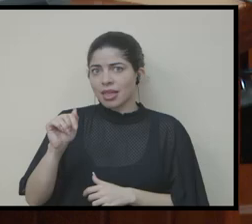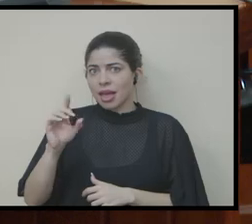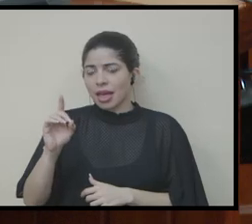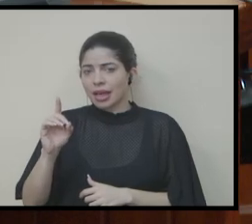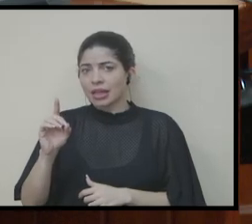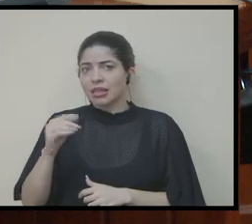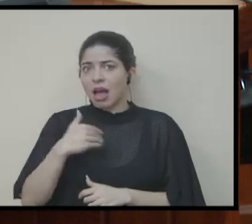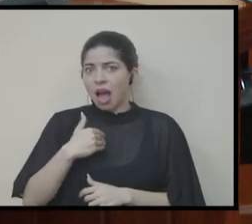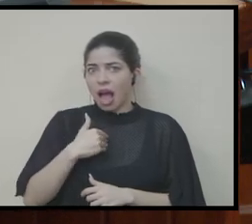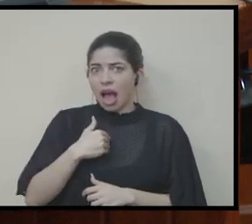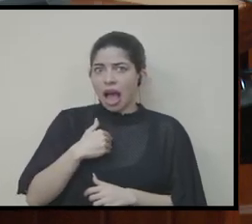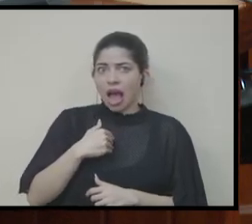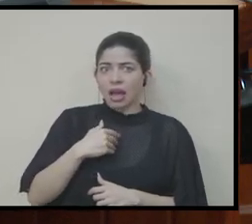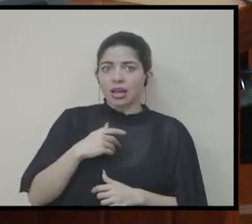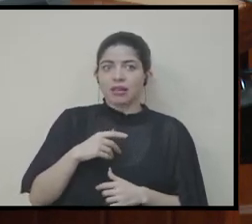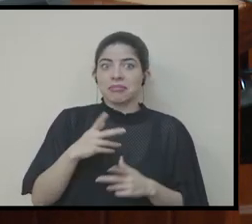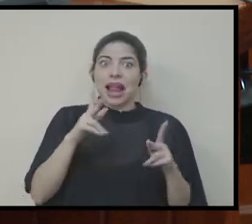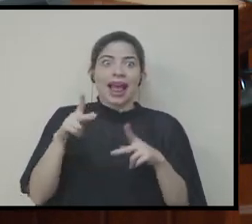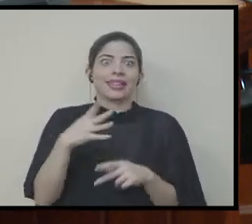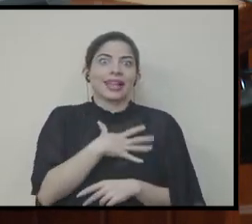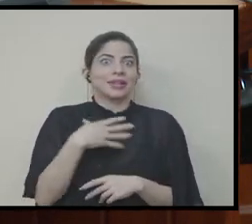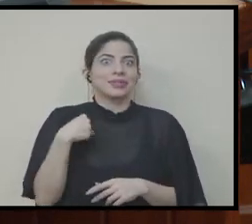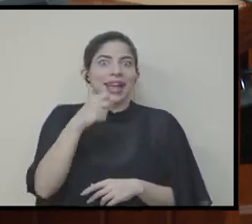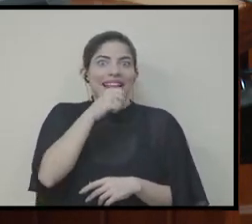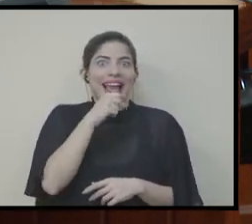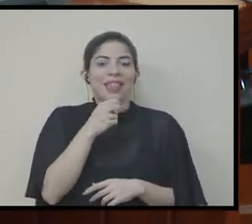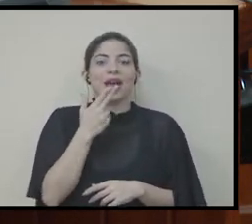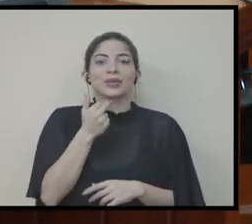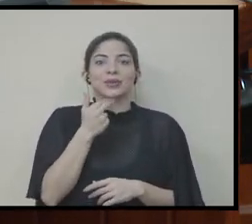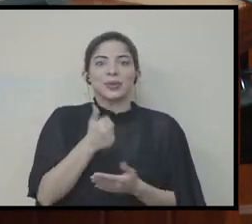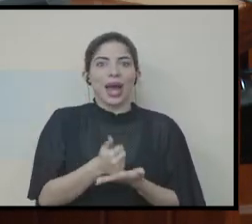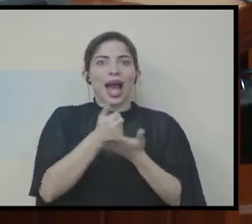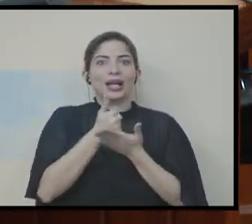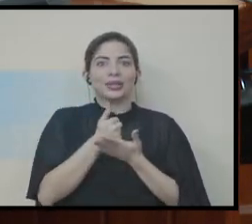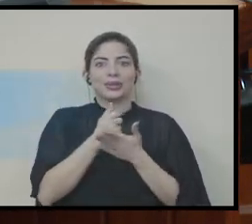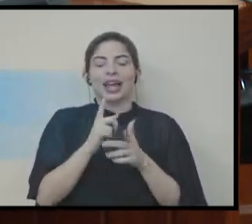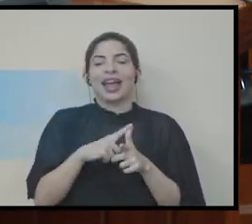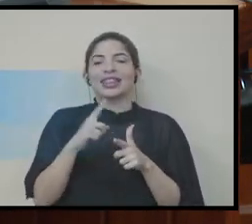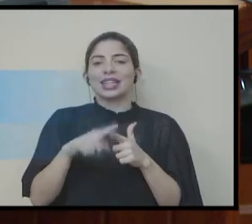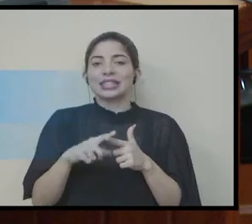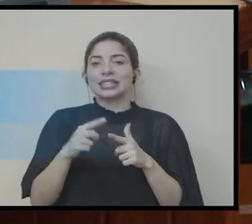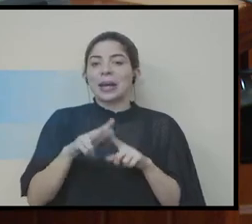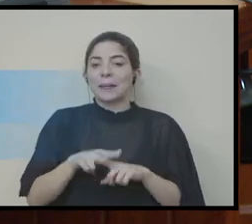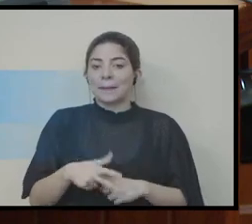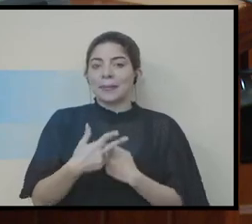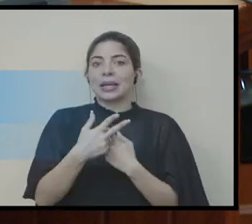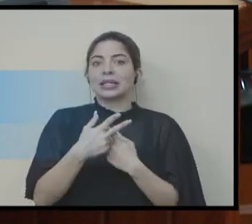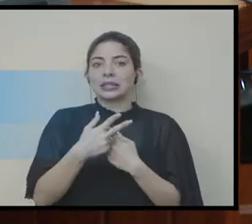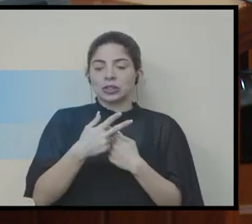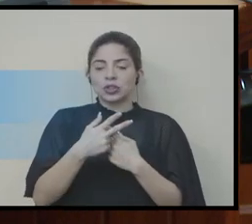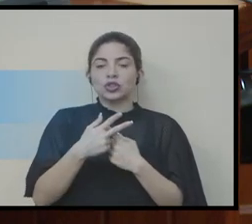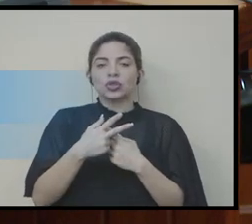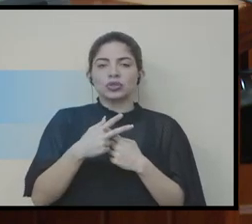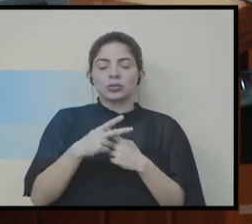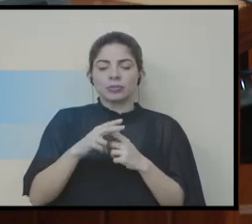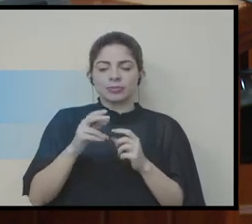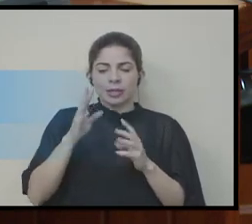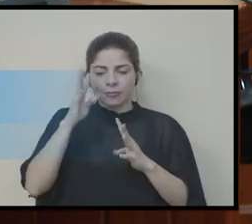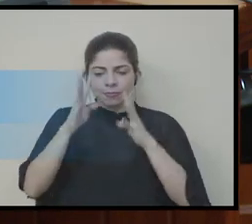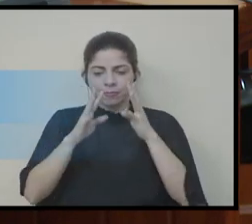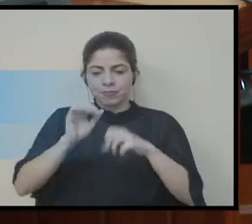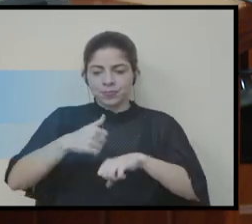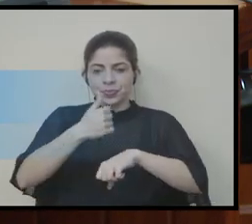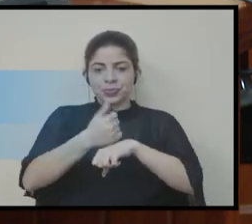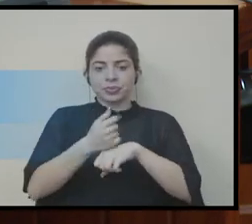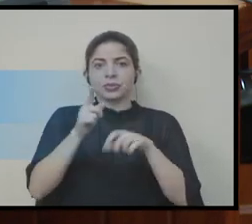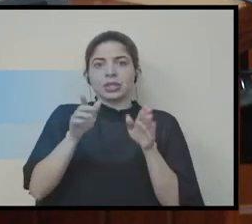y bueno, a quien no le gustan los helados, el azúcar nos ayuda, entonces empezamos a movernos para lograr sacar